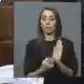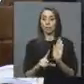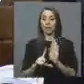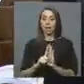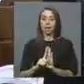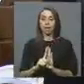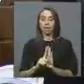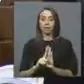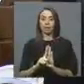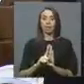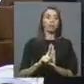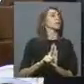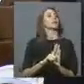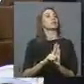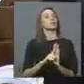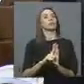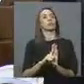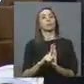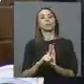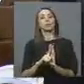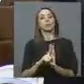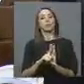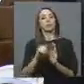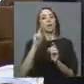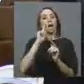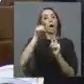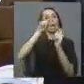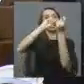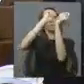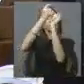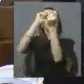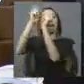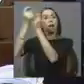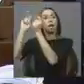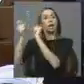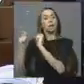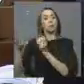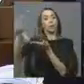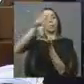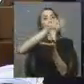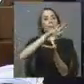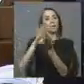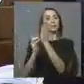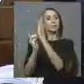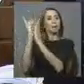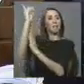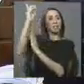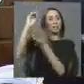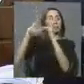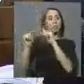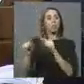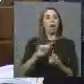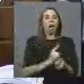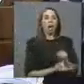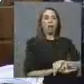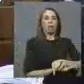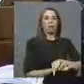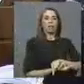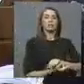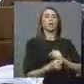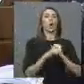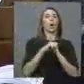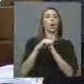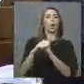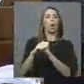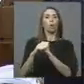contra corriente de los cambios que se están experimentando en los países más desarrollados del mundo va contra la